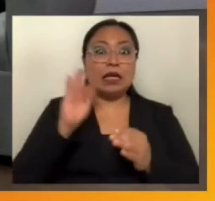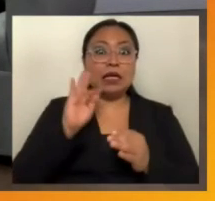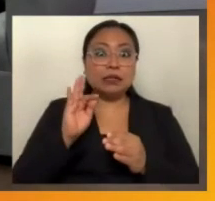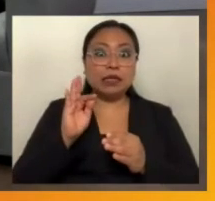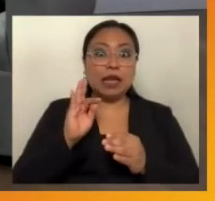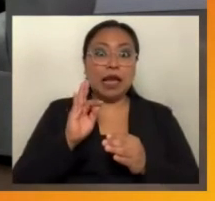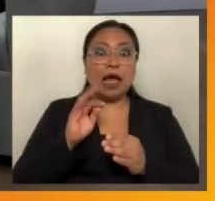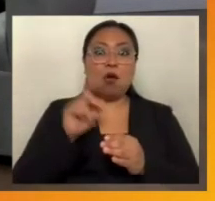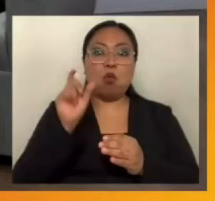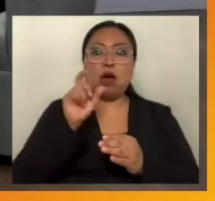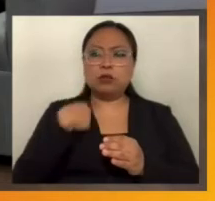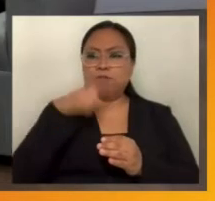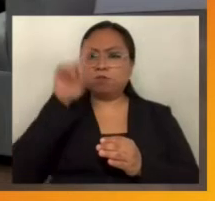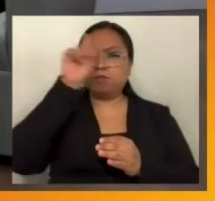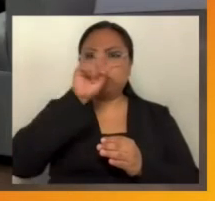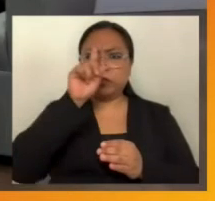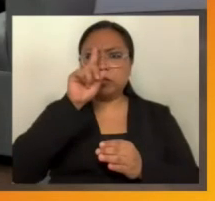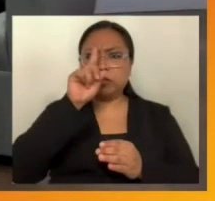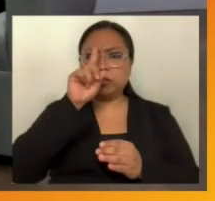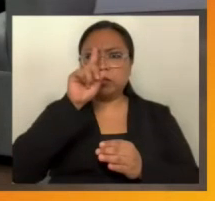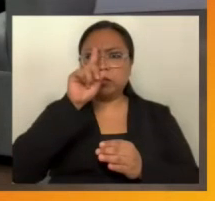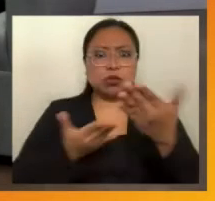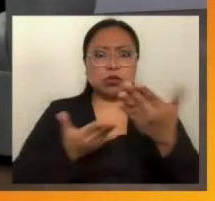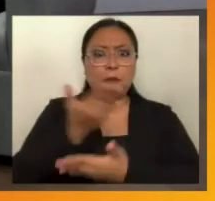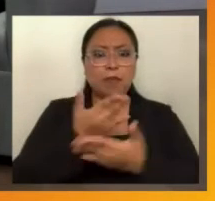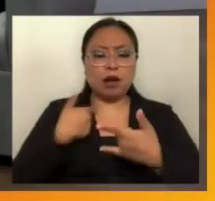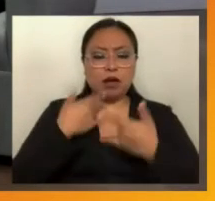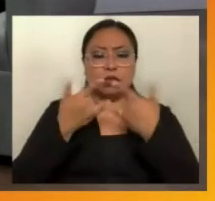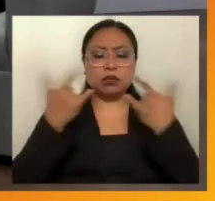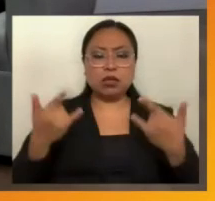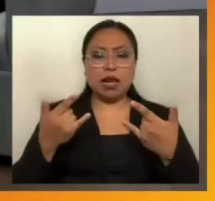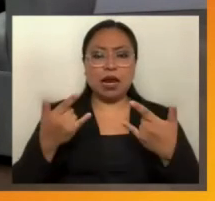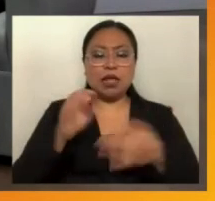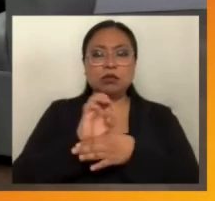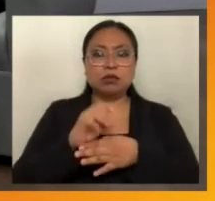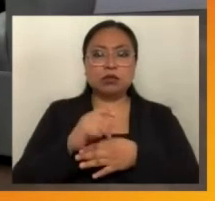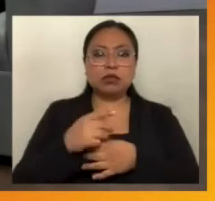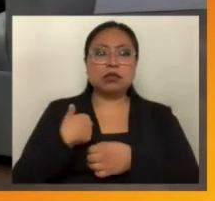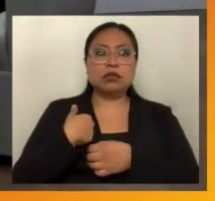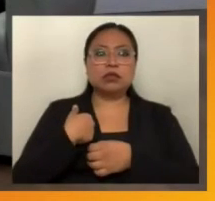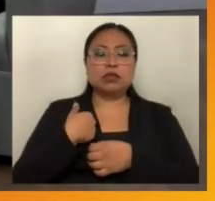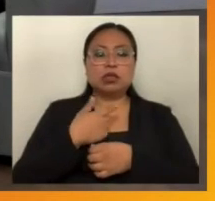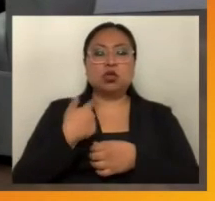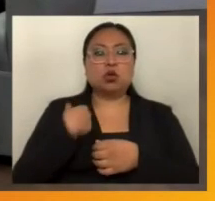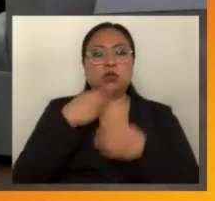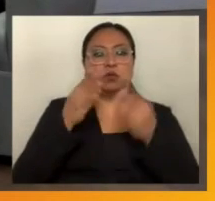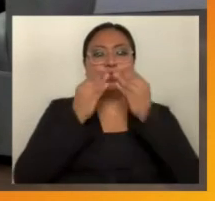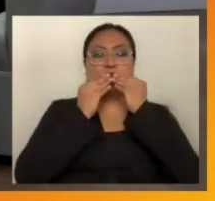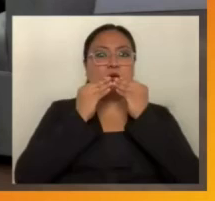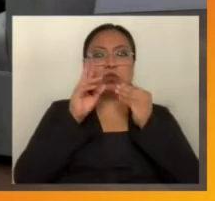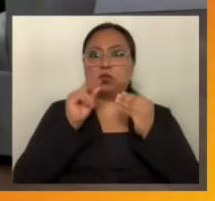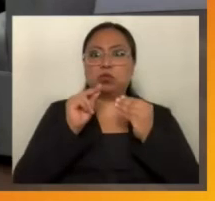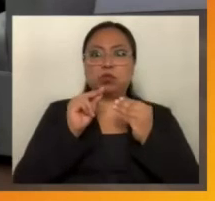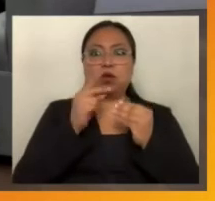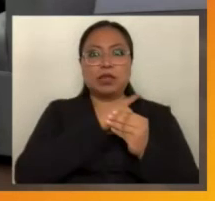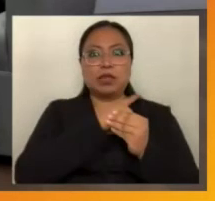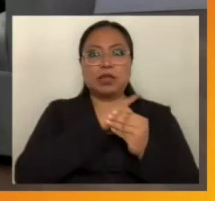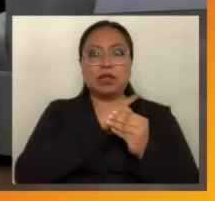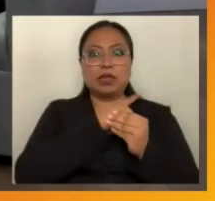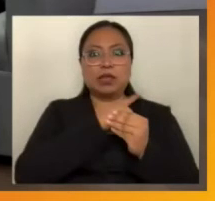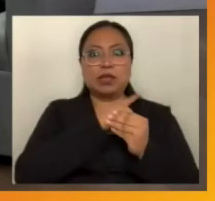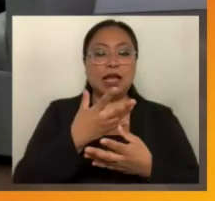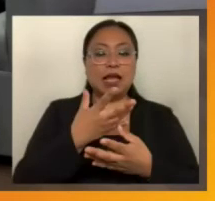¿no? Exacto. O compartir mi caso y decir, habla, no te quedes callada, di lo que sientes, no sé, pudo haber